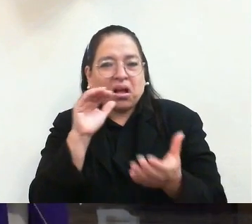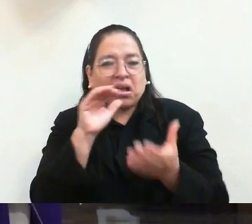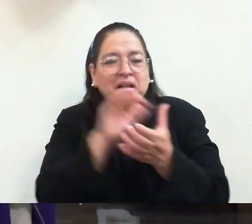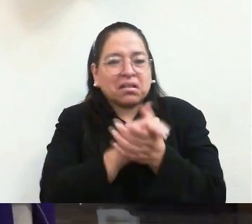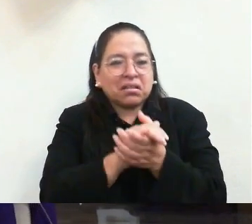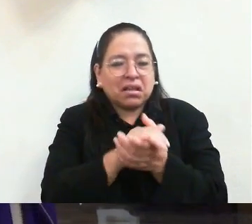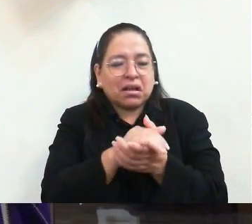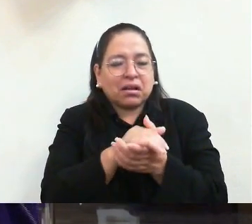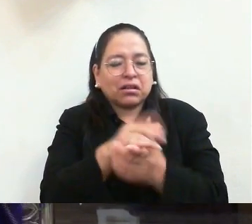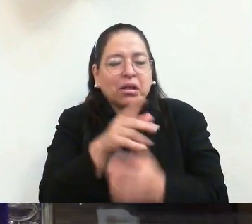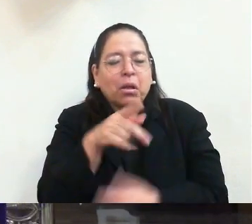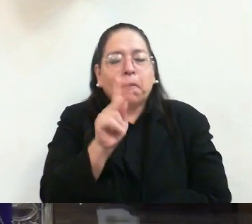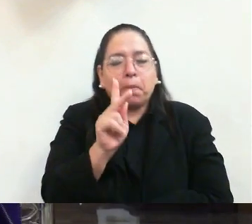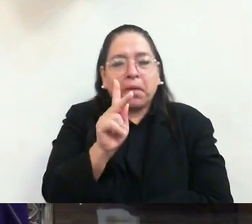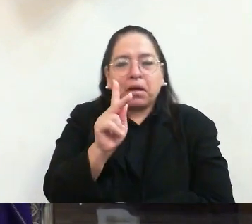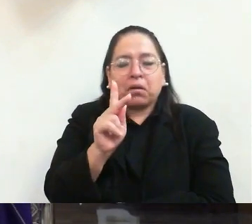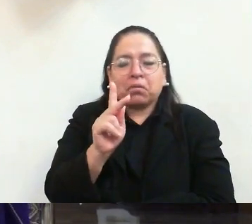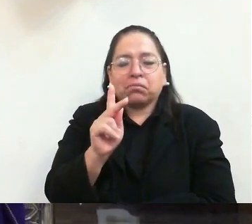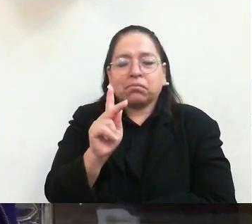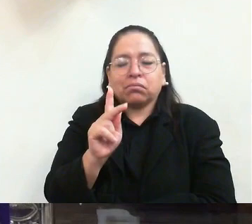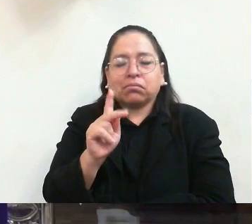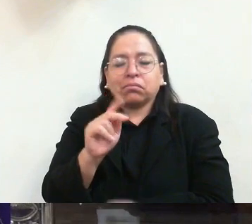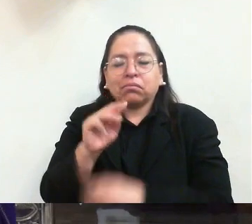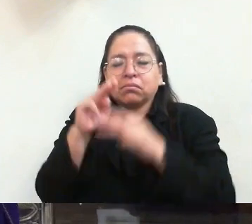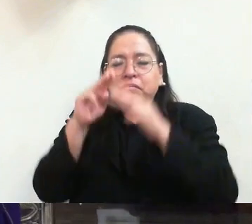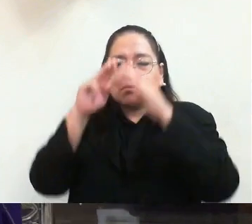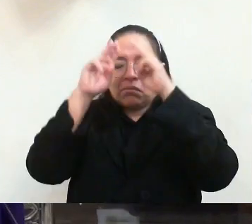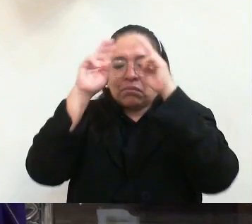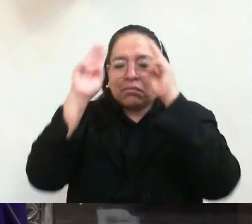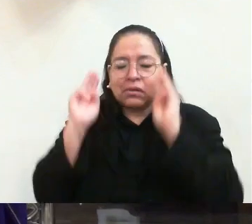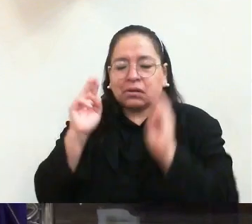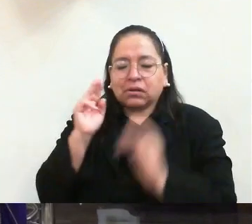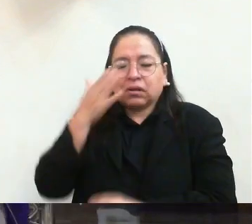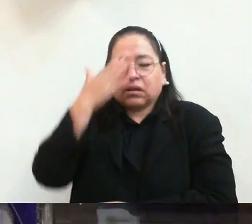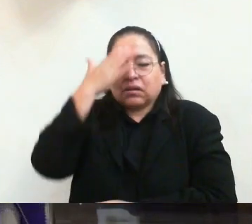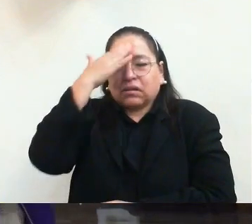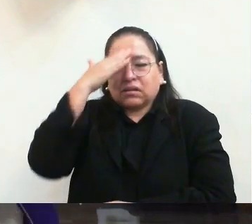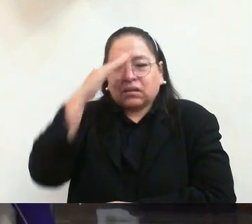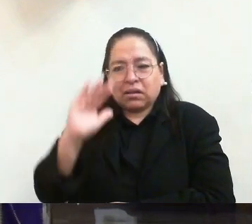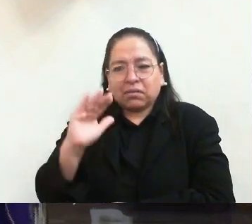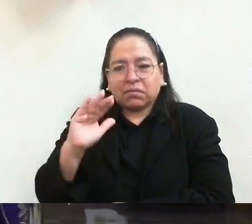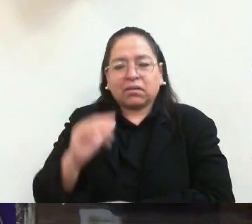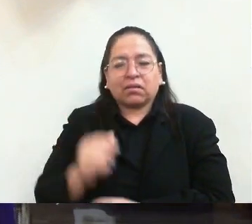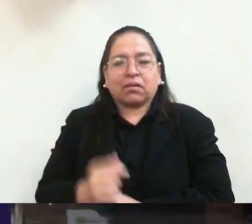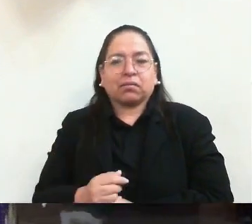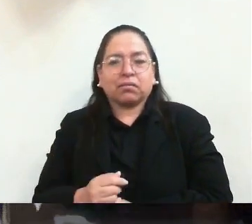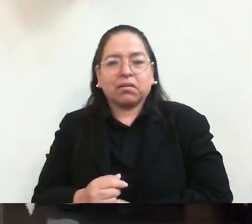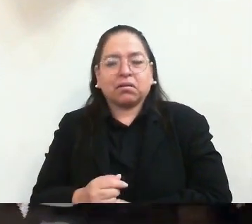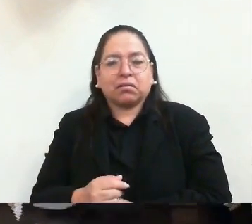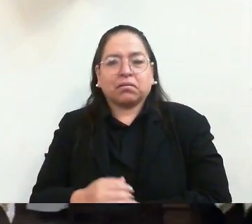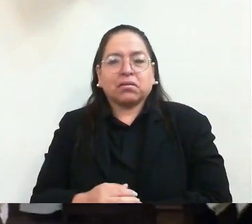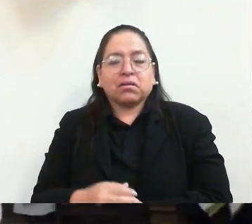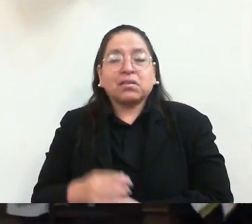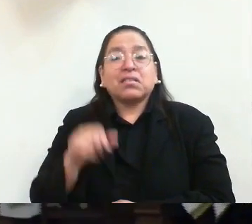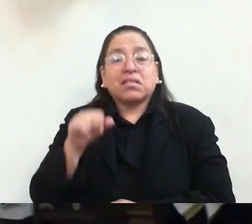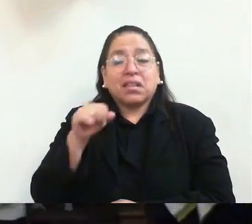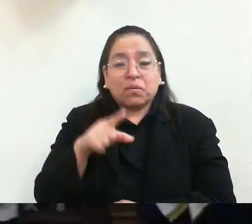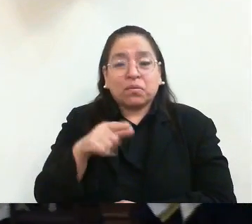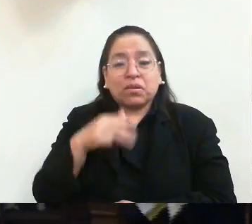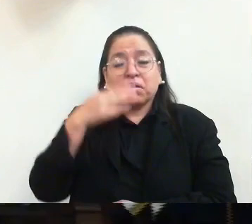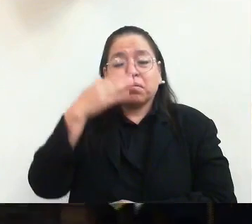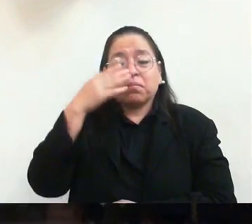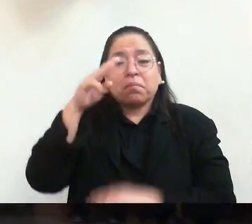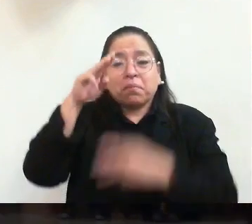supo lo que es la desventaja de ser mujer ella también estuvo en riesgo de ser